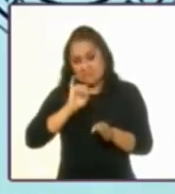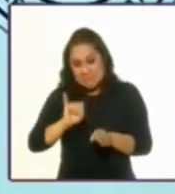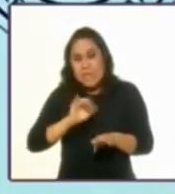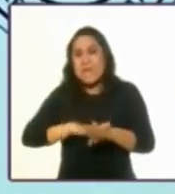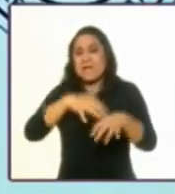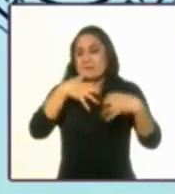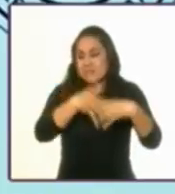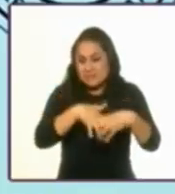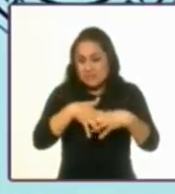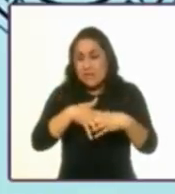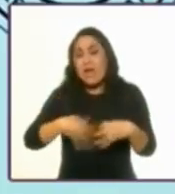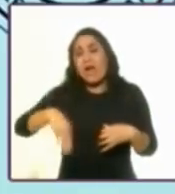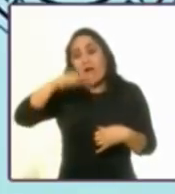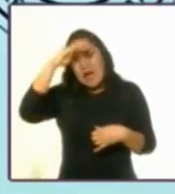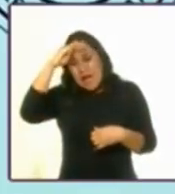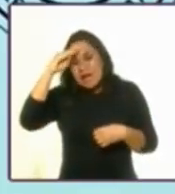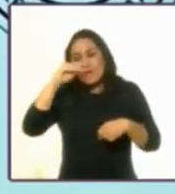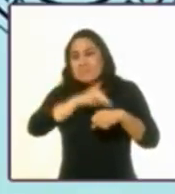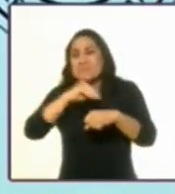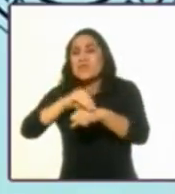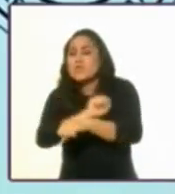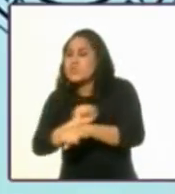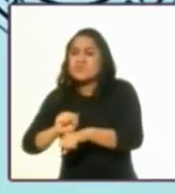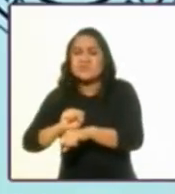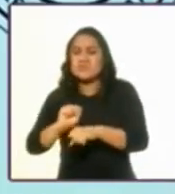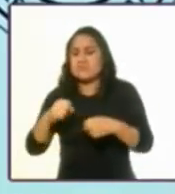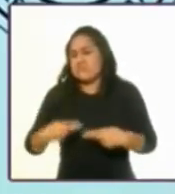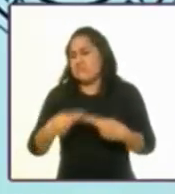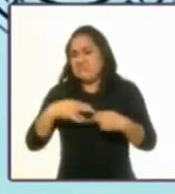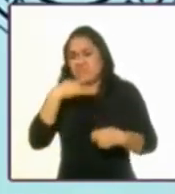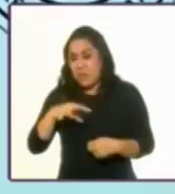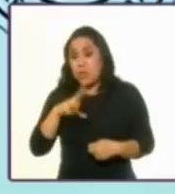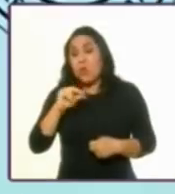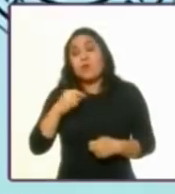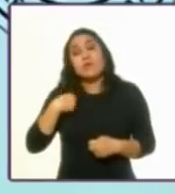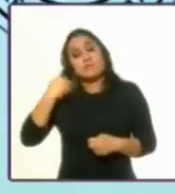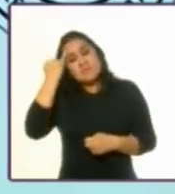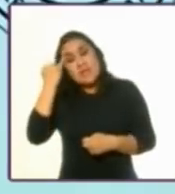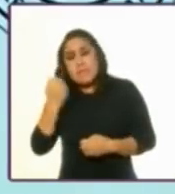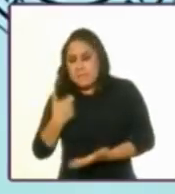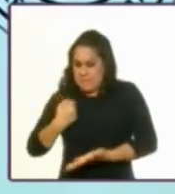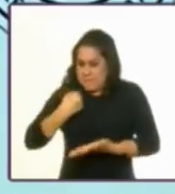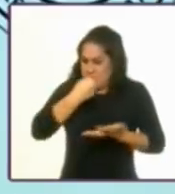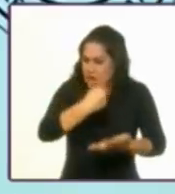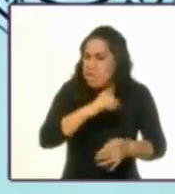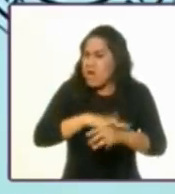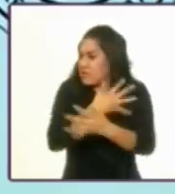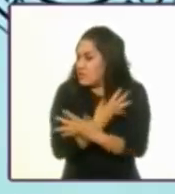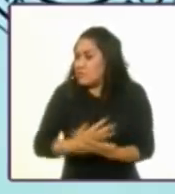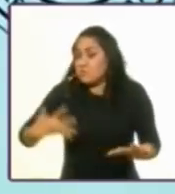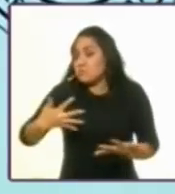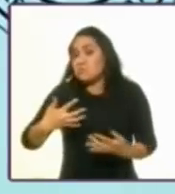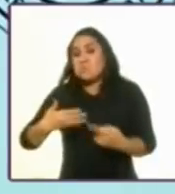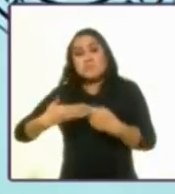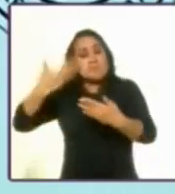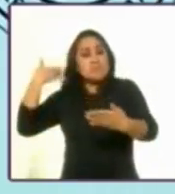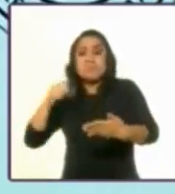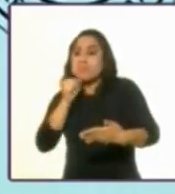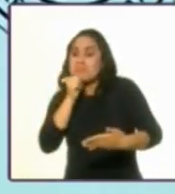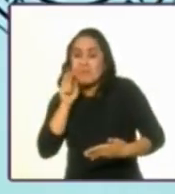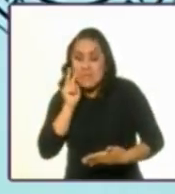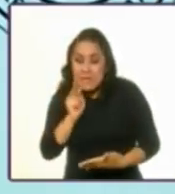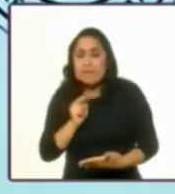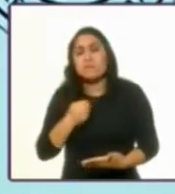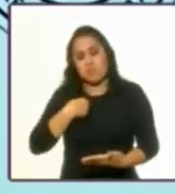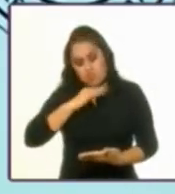no la vamos a llenar de chimeneas vamos a lanzar el plan de captación de inversión más grande que jamás hayamos tenido vamos a